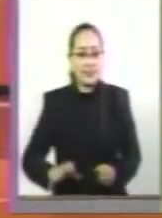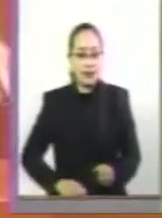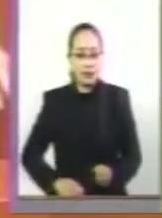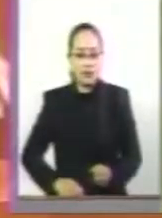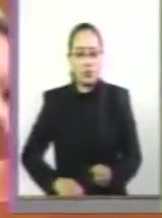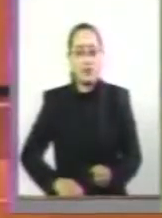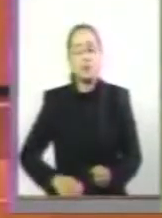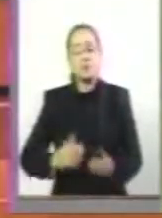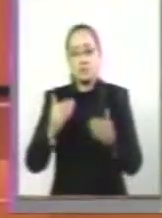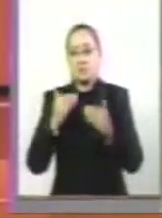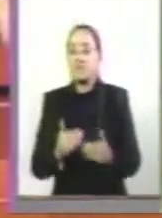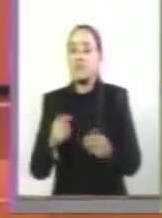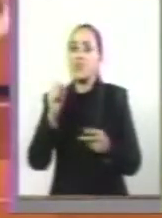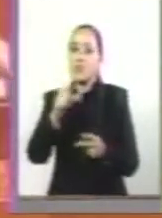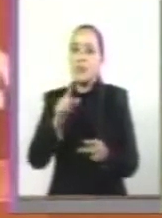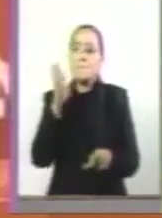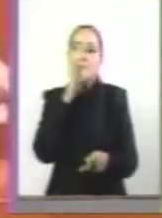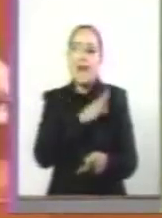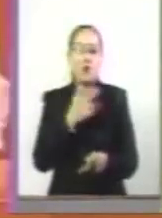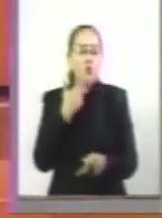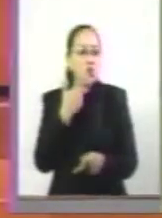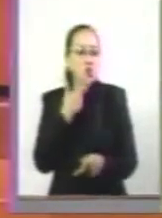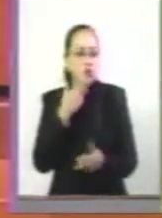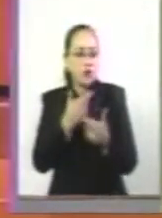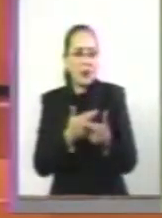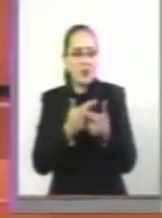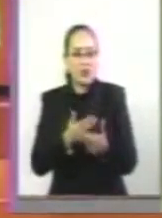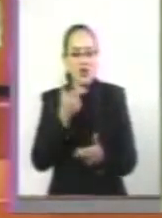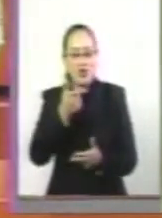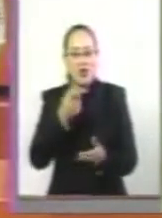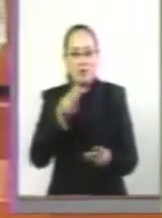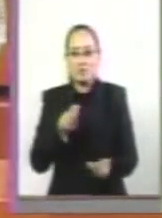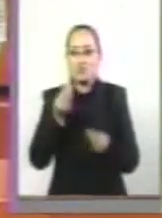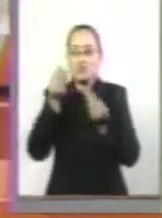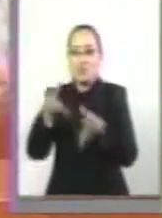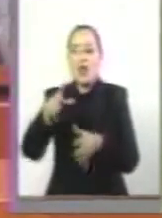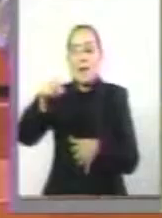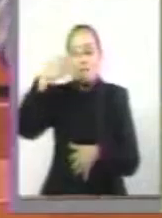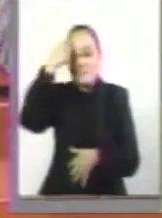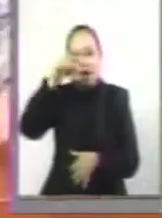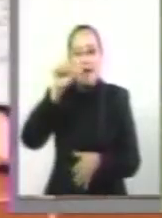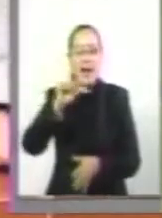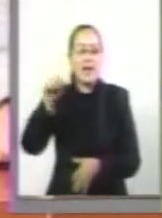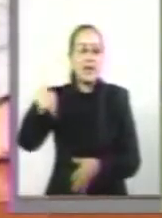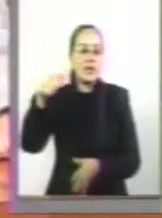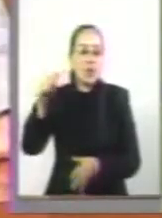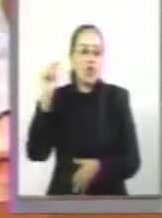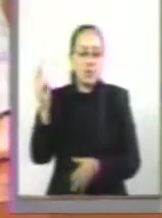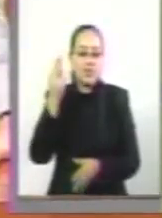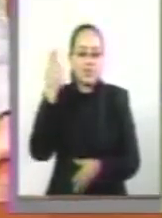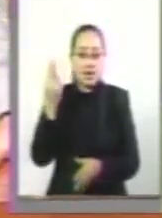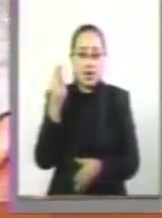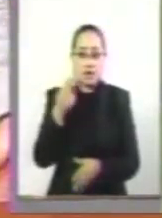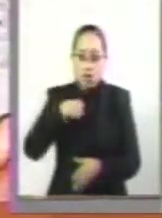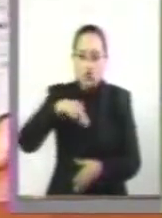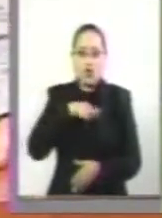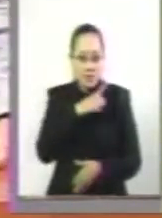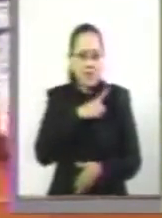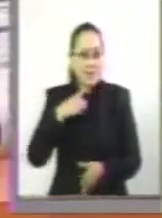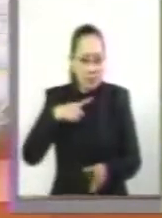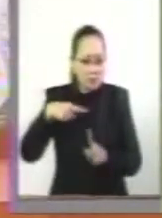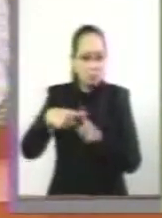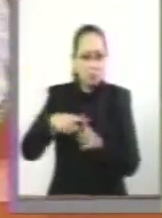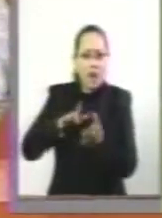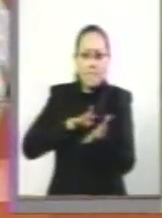solamente ha habido mal manejo de recursos que no le llegan a una universidad, que es donde se supone que tendríamos que estarle apostando